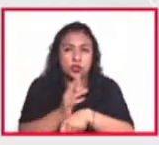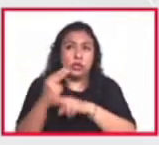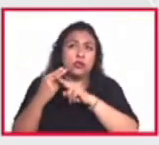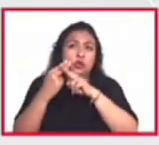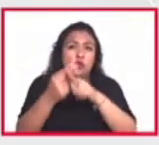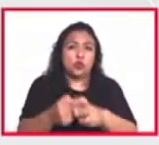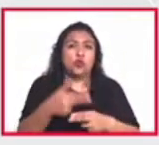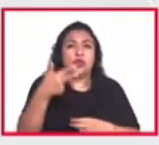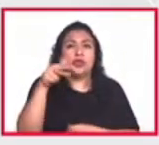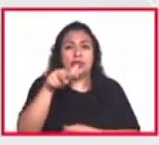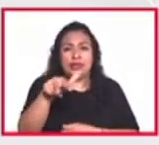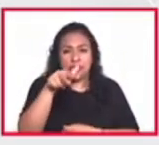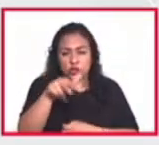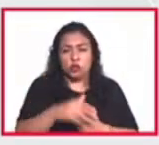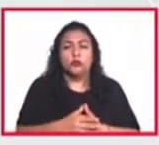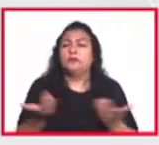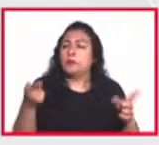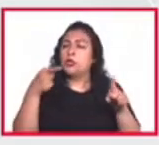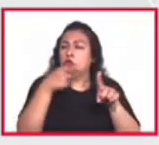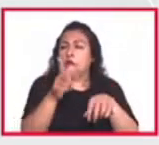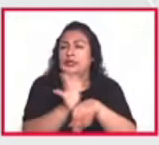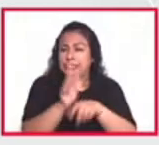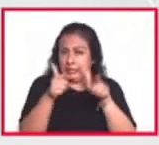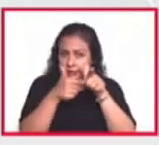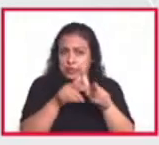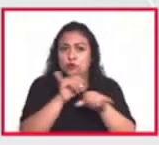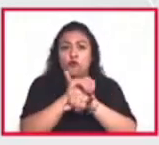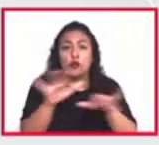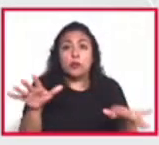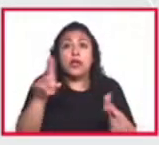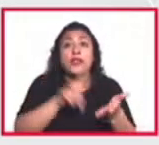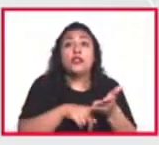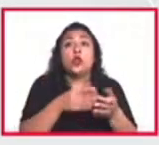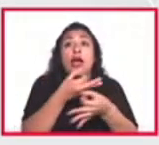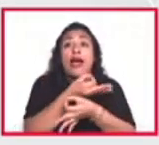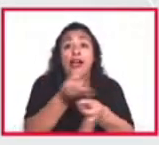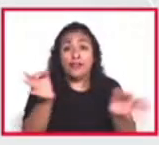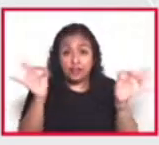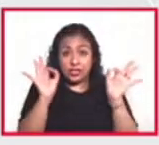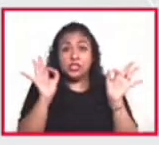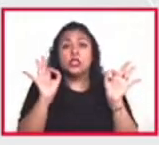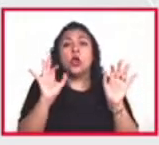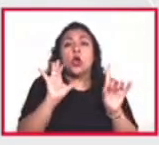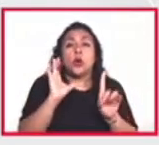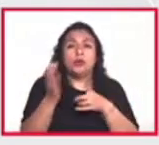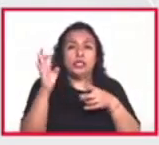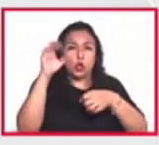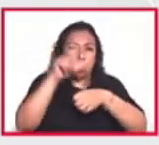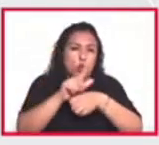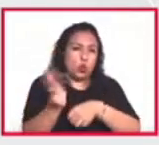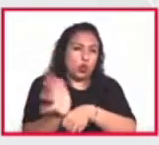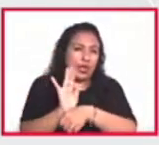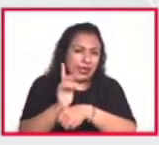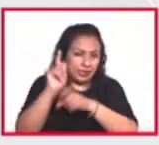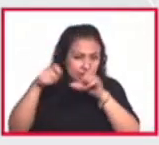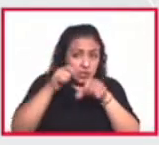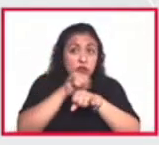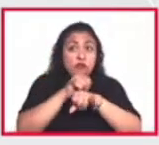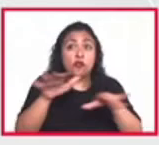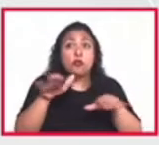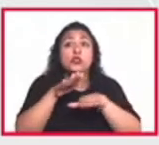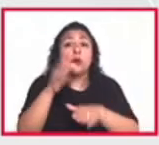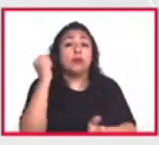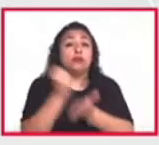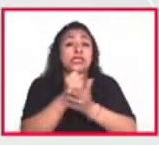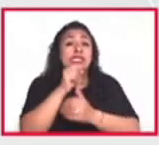18ª edición. Y a propósito de cine, les informamos que a través de un comunicado, la Comisión de Cultura y Cinematografía informó de la aprobación